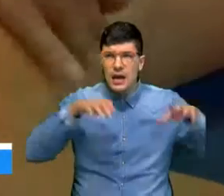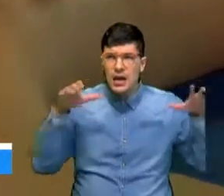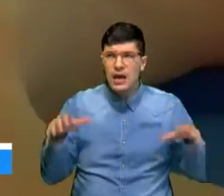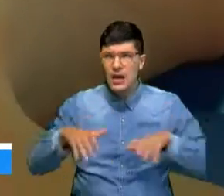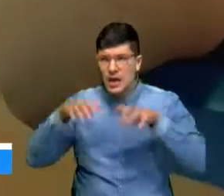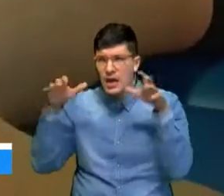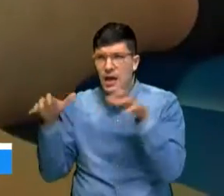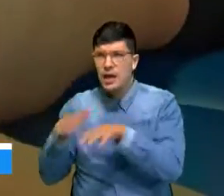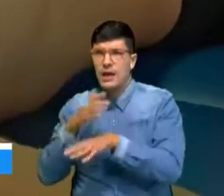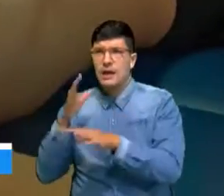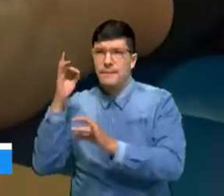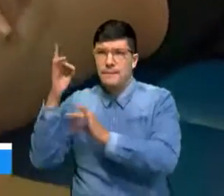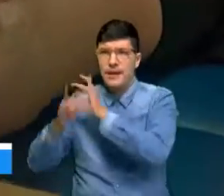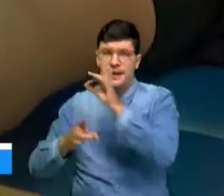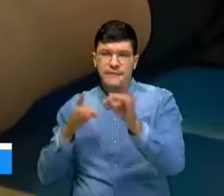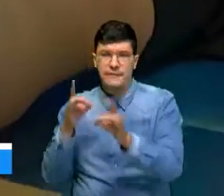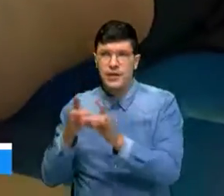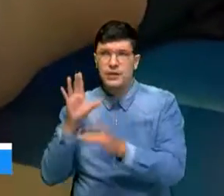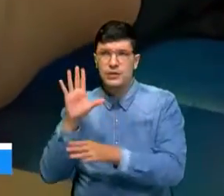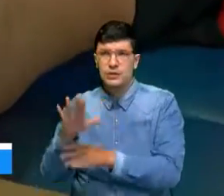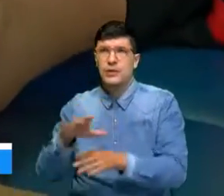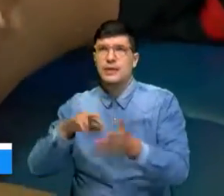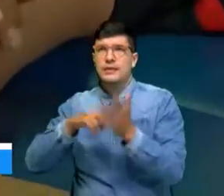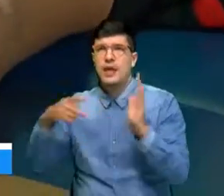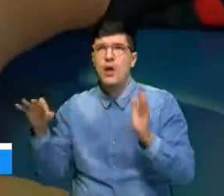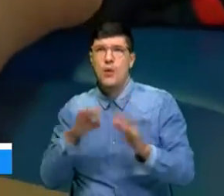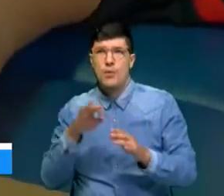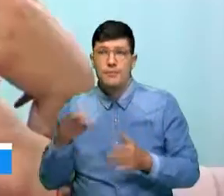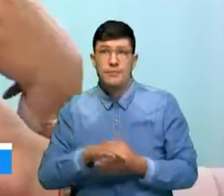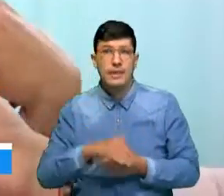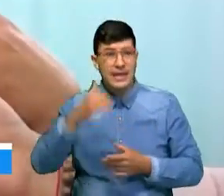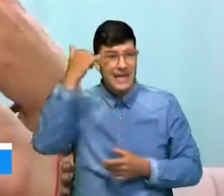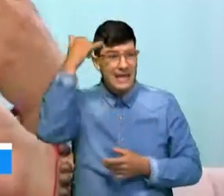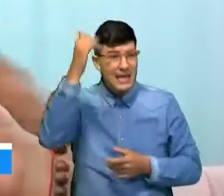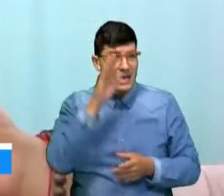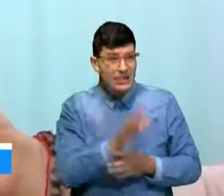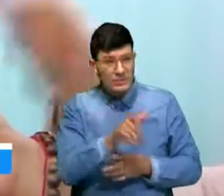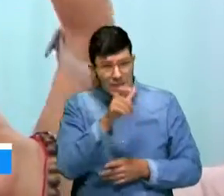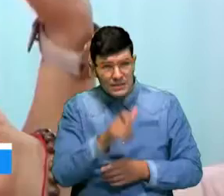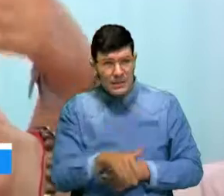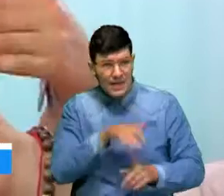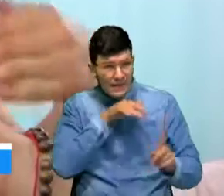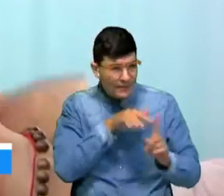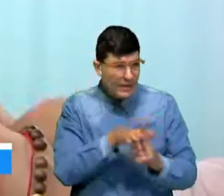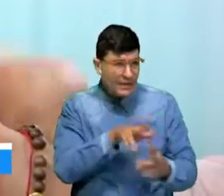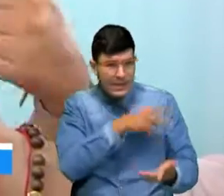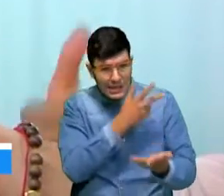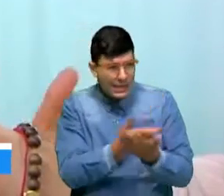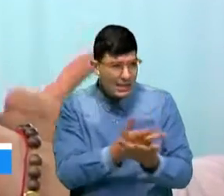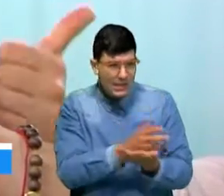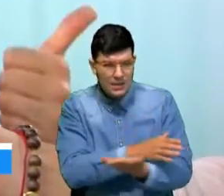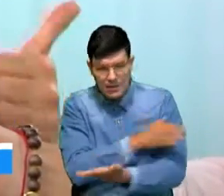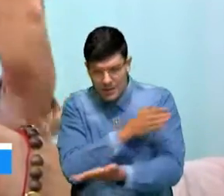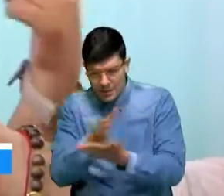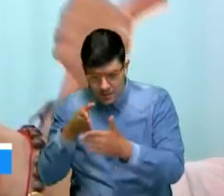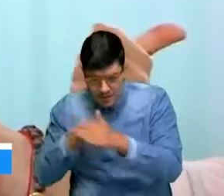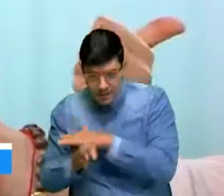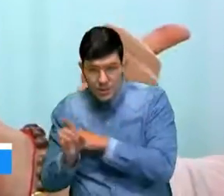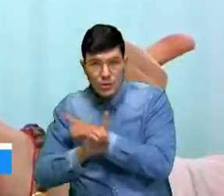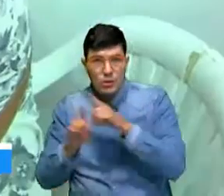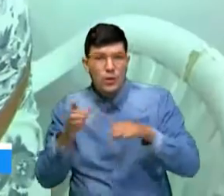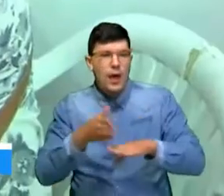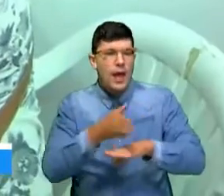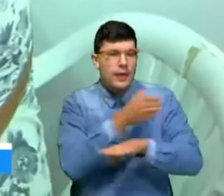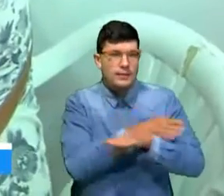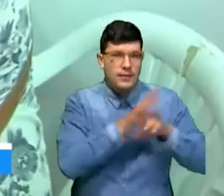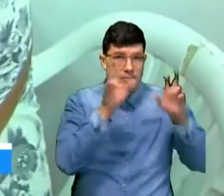técnica y la prevención en lesiones la idea es no esperar a que el chico esté lesionado para atraerlo sino que también trabajamos mucho desde el área